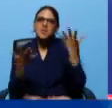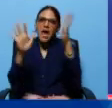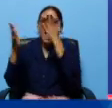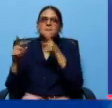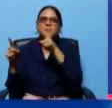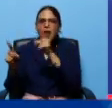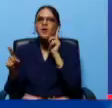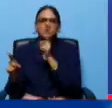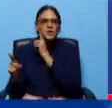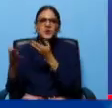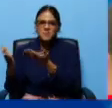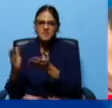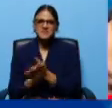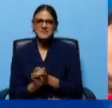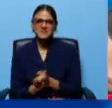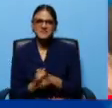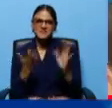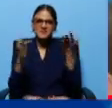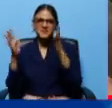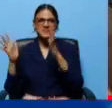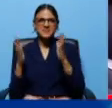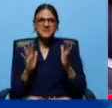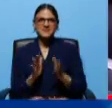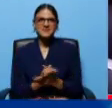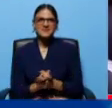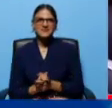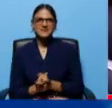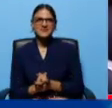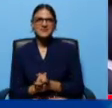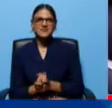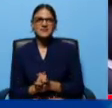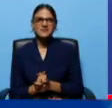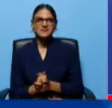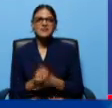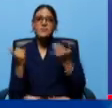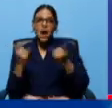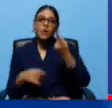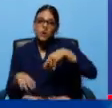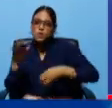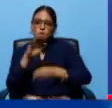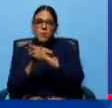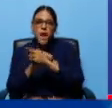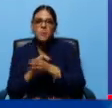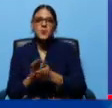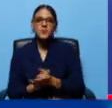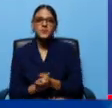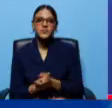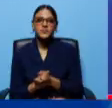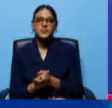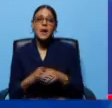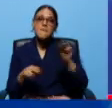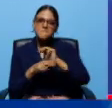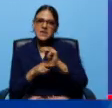a Ursi. Gracias. Vamos entonces a un pase.